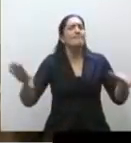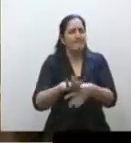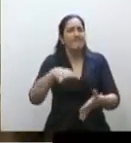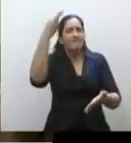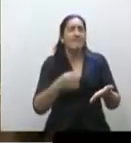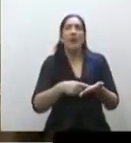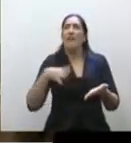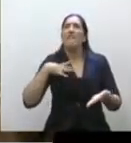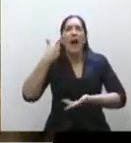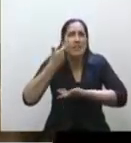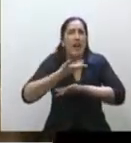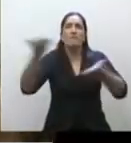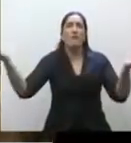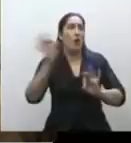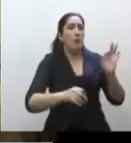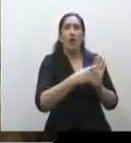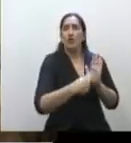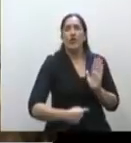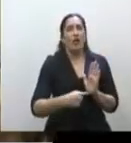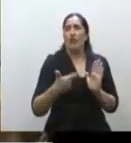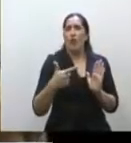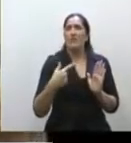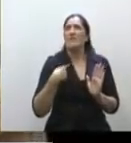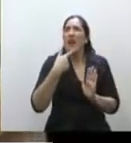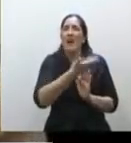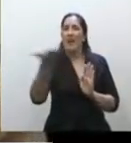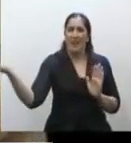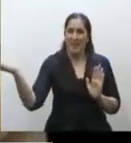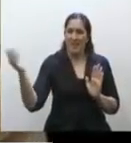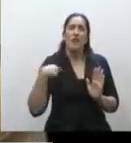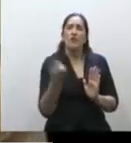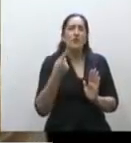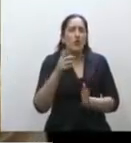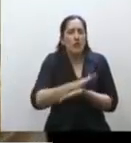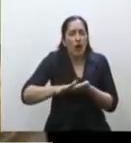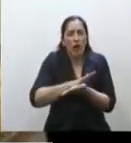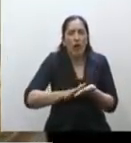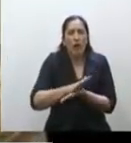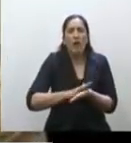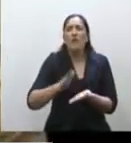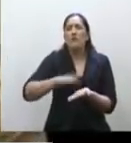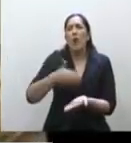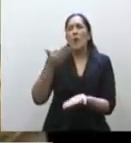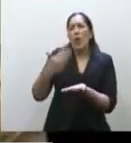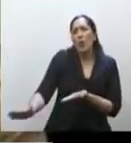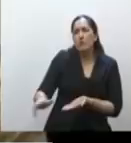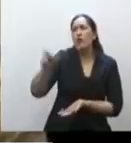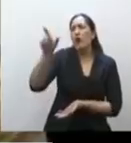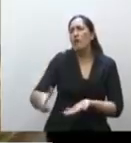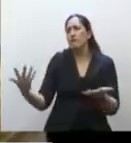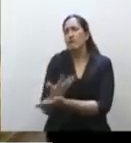se visibiliza en este proyecto. No estamos resolviendo las cuestiones y condiciones de exclusión,